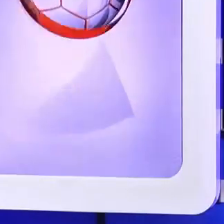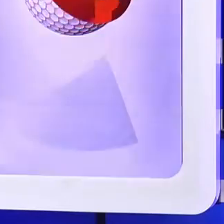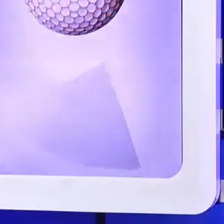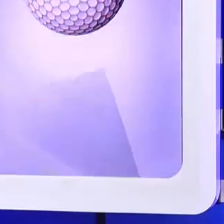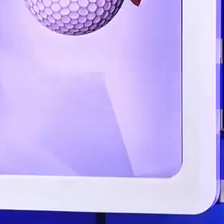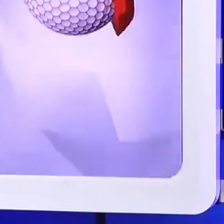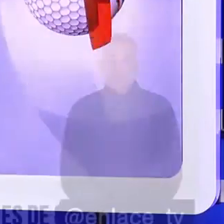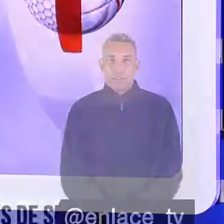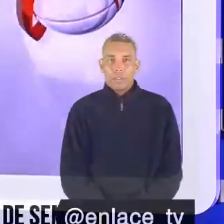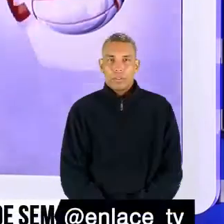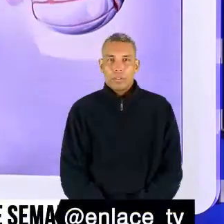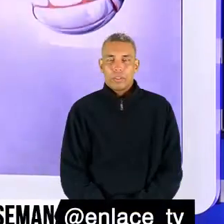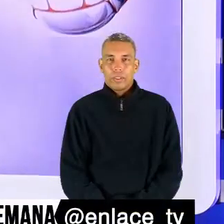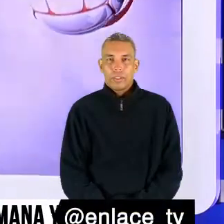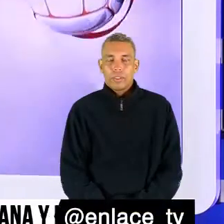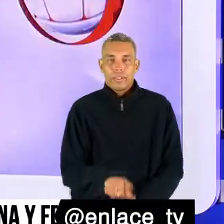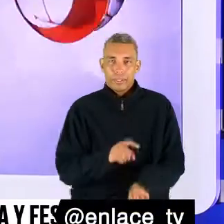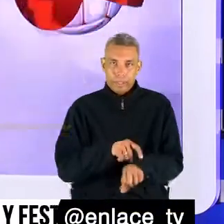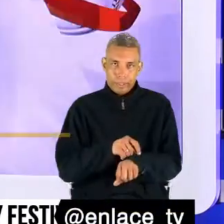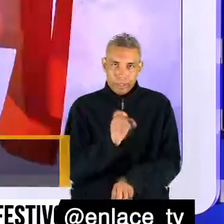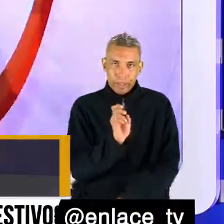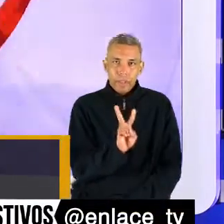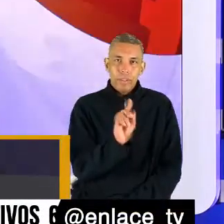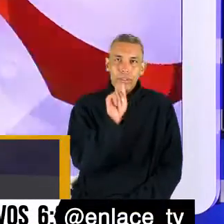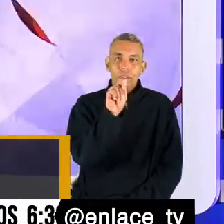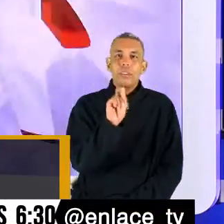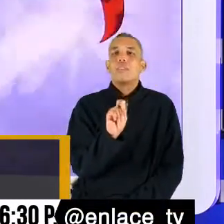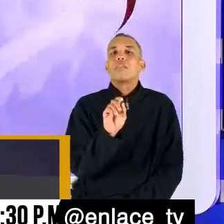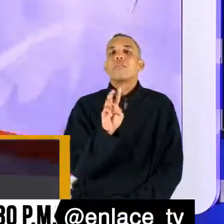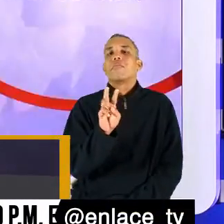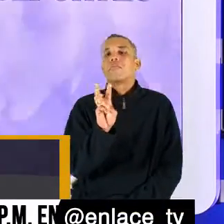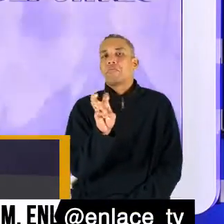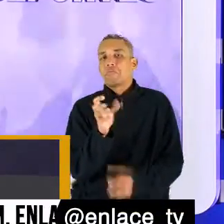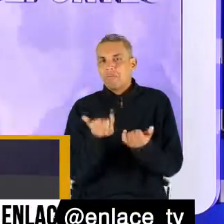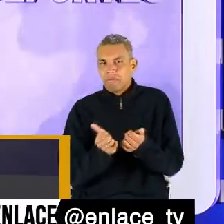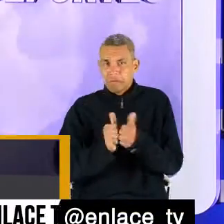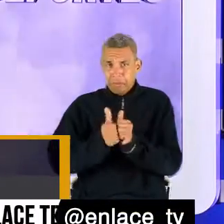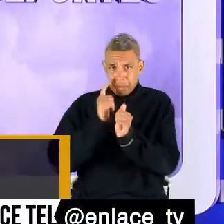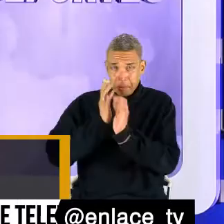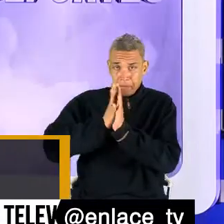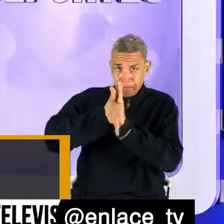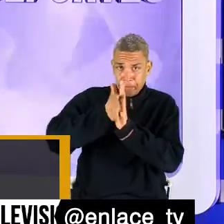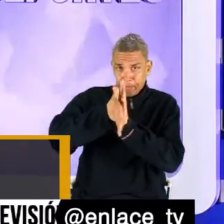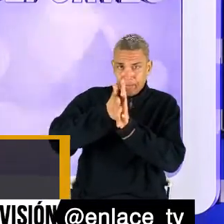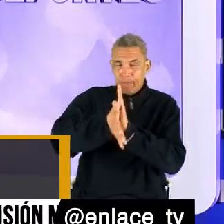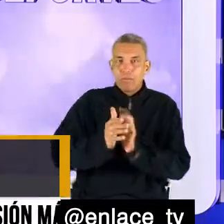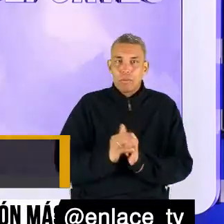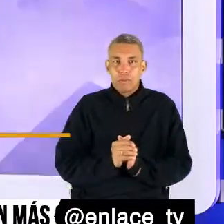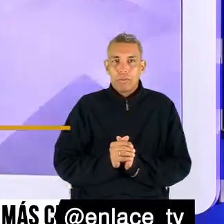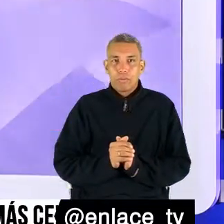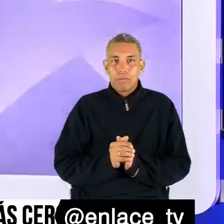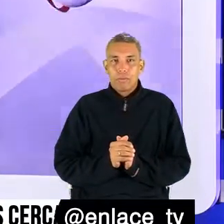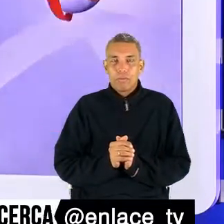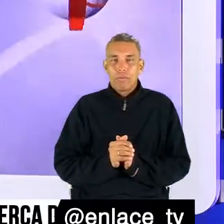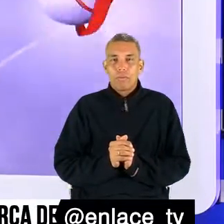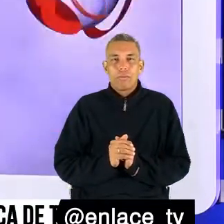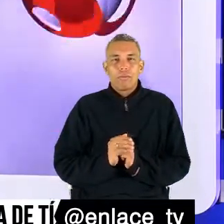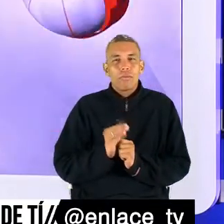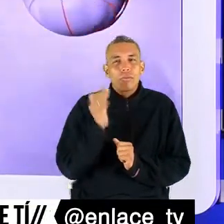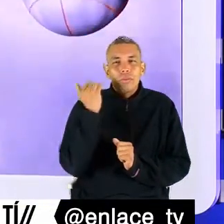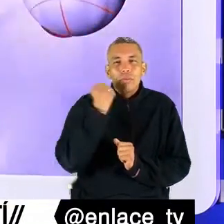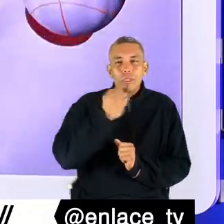Del día 28 minutos llega la información deportiva, Enlace Noticias. Pónganse cómodos, esta es la información. Hablemos del Pony Teteritos que